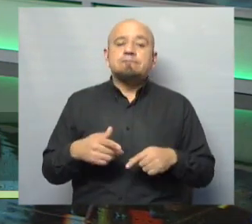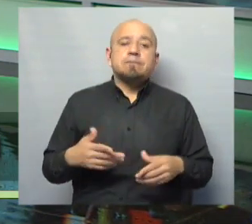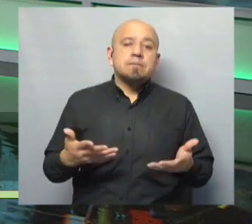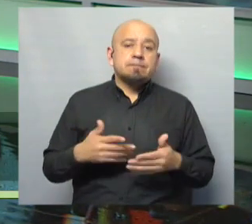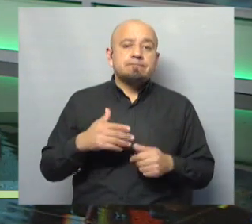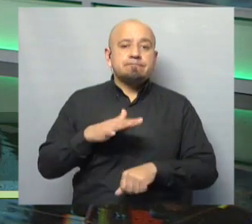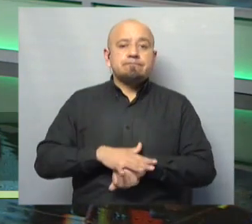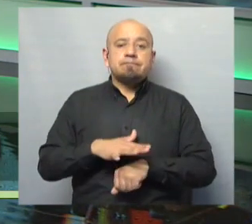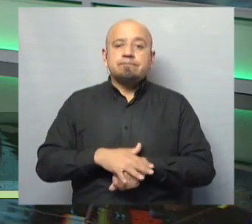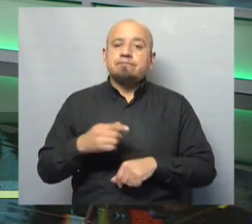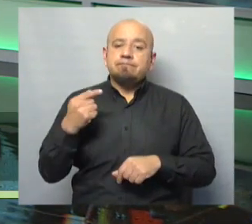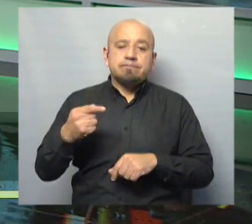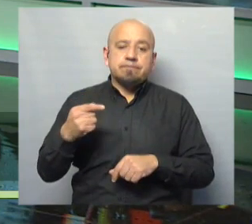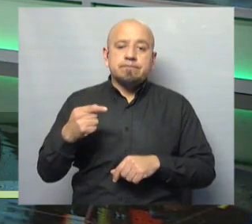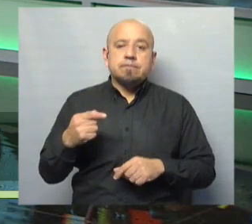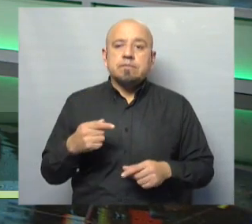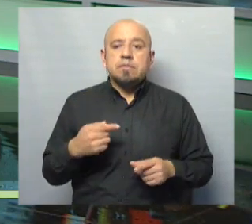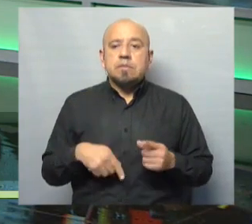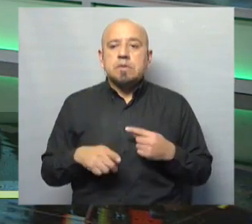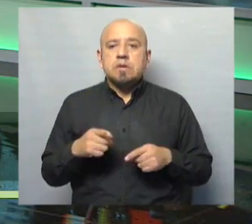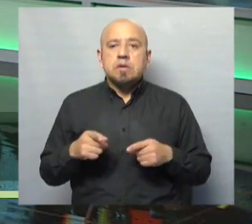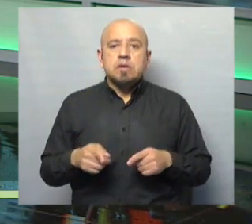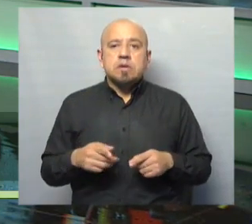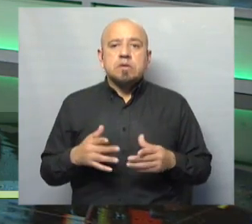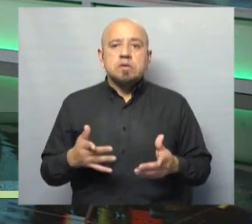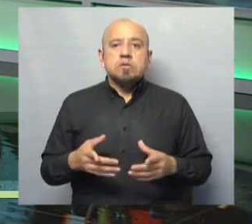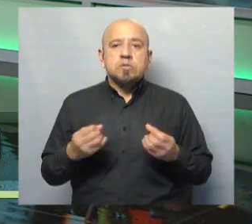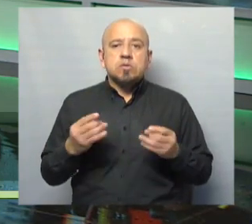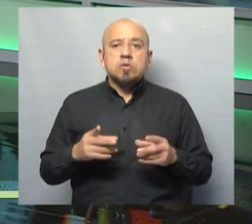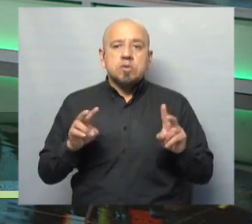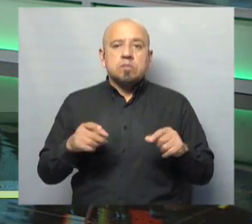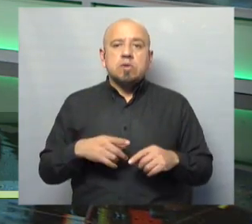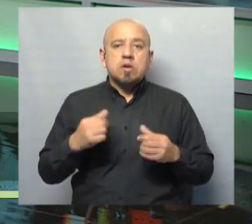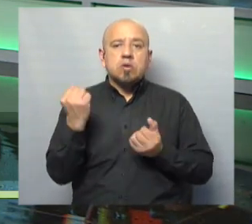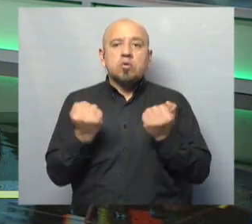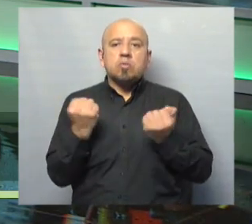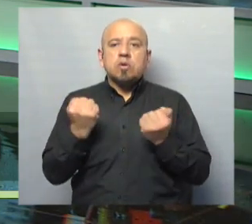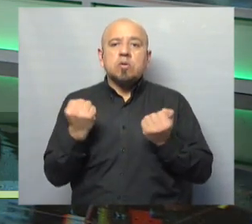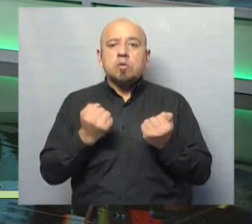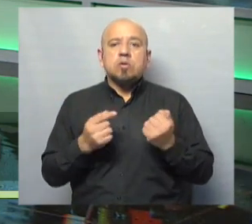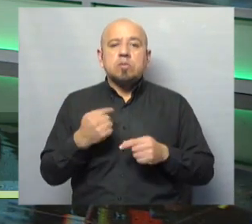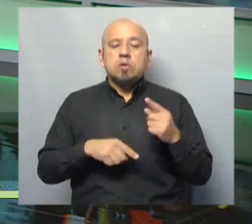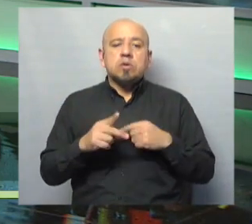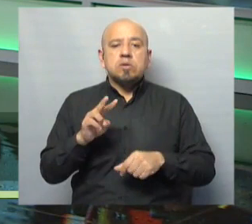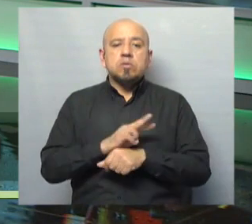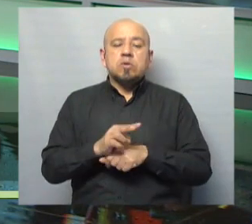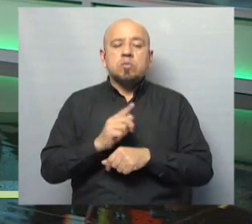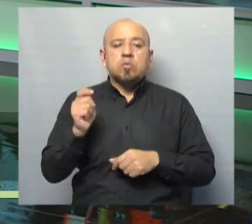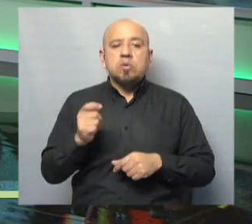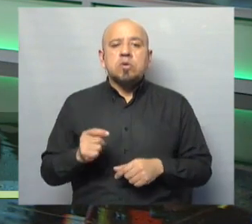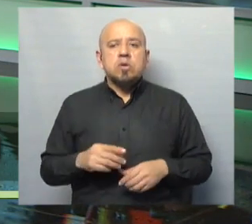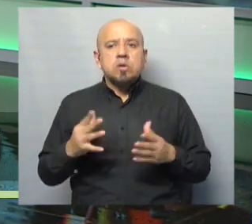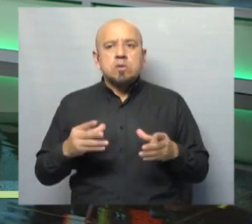negativo esto en parte está ligado con la cuestión económica pero también lo de la seguridad pública y qué pasa con las